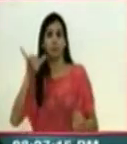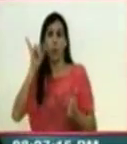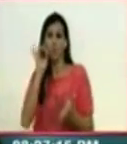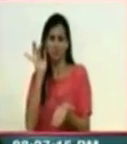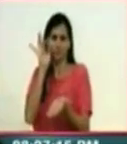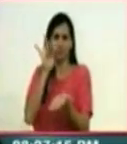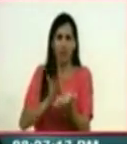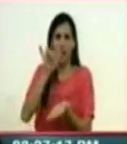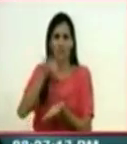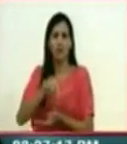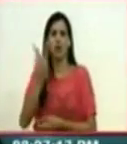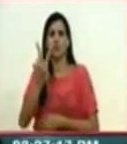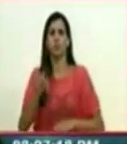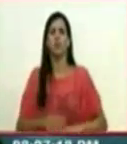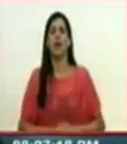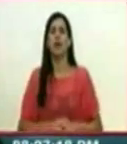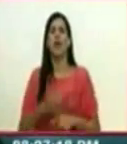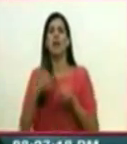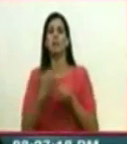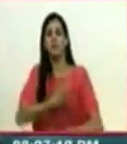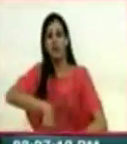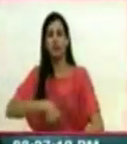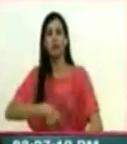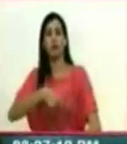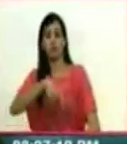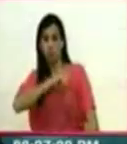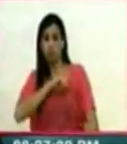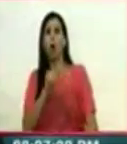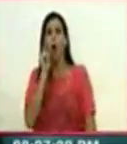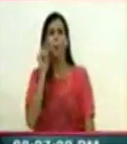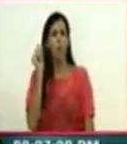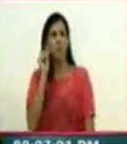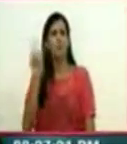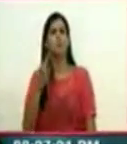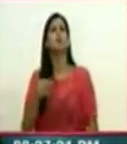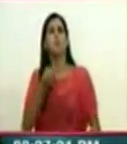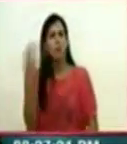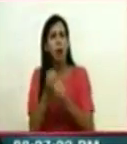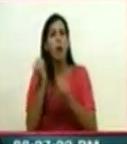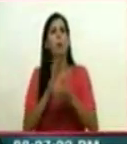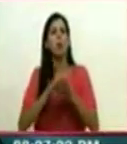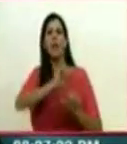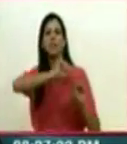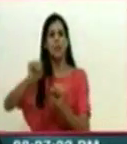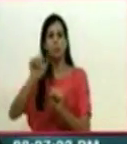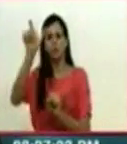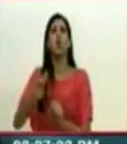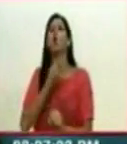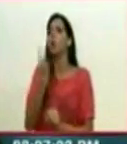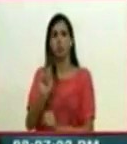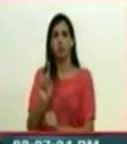Venezuela del expresidente español, los venezolanos jugaron un papel importante al rechazar contundentemente su presencia en el